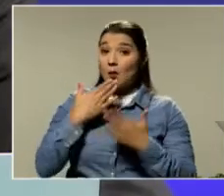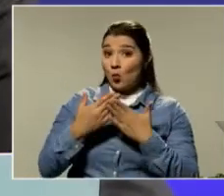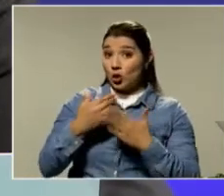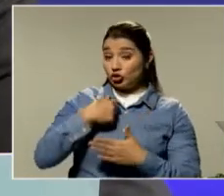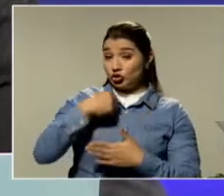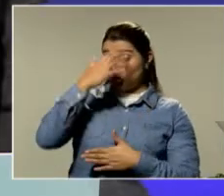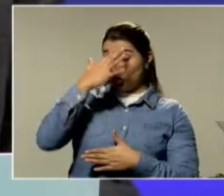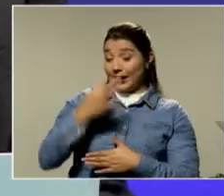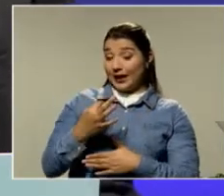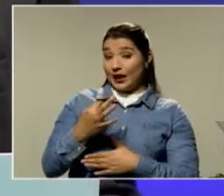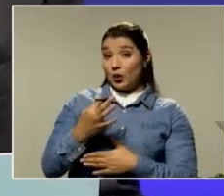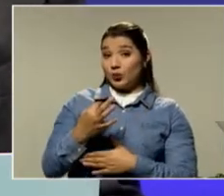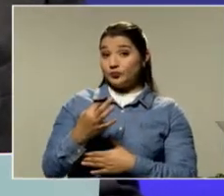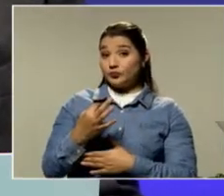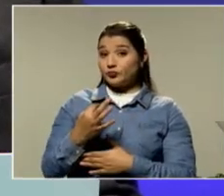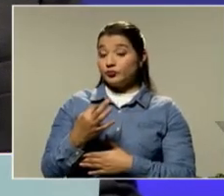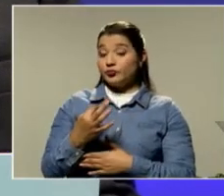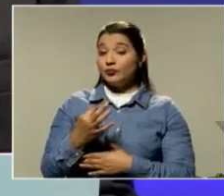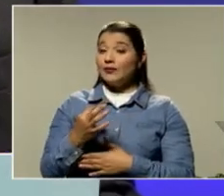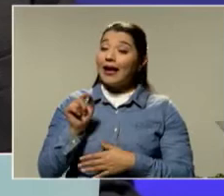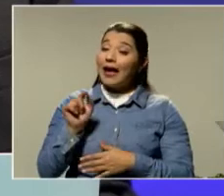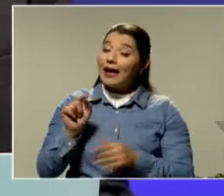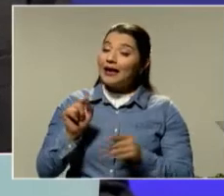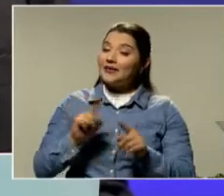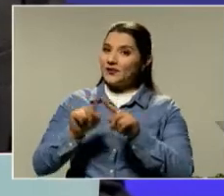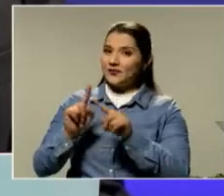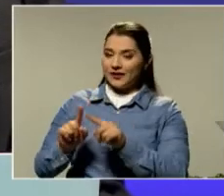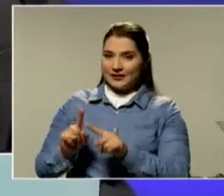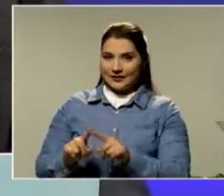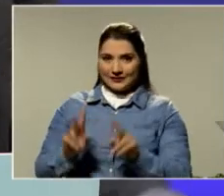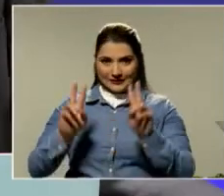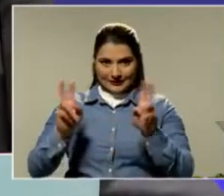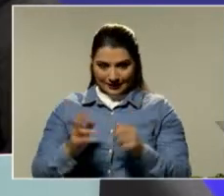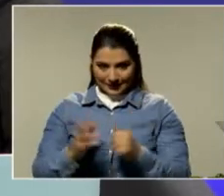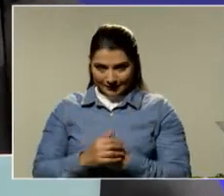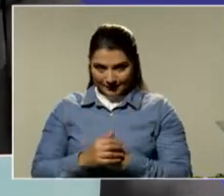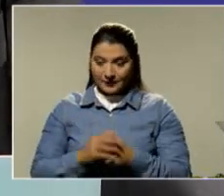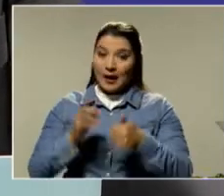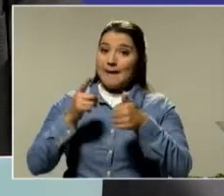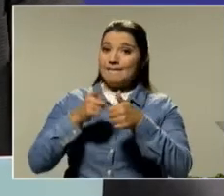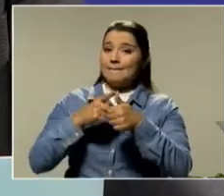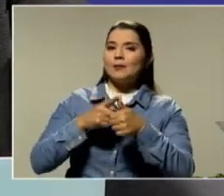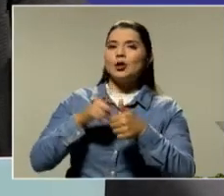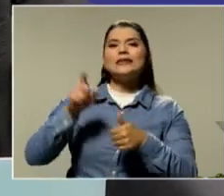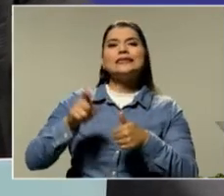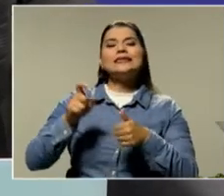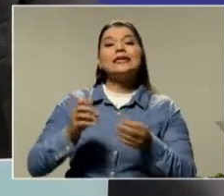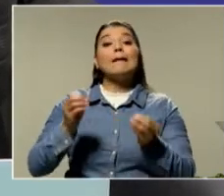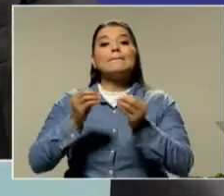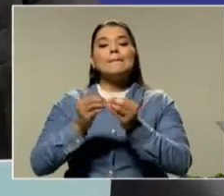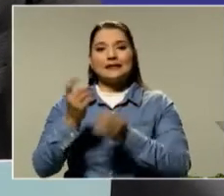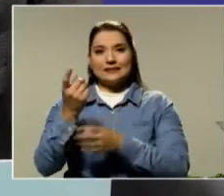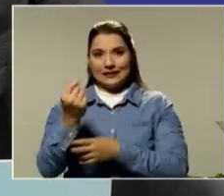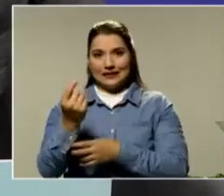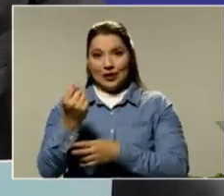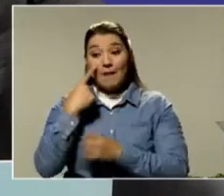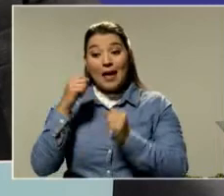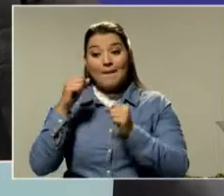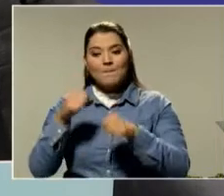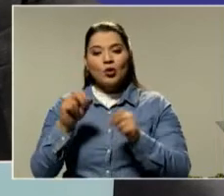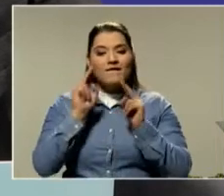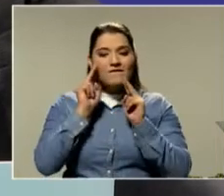tema, ahí hay varios temas, ¿verdad? Uno es, se necesita más recursos para lo que es fiscalización